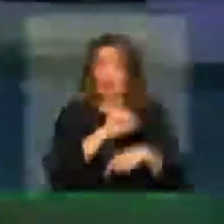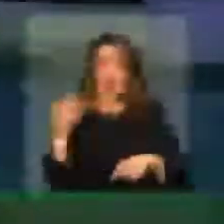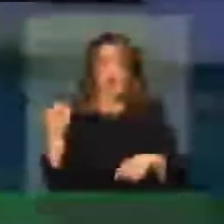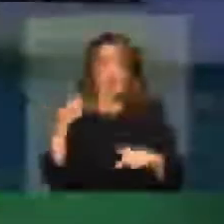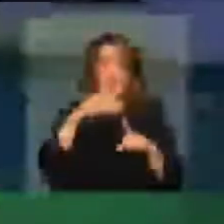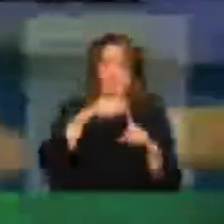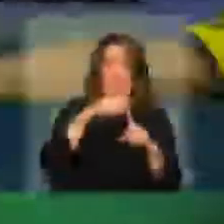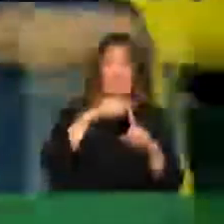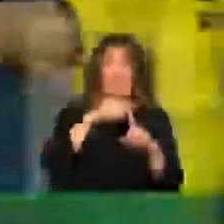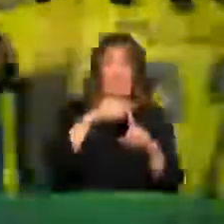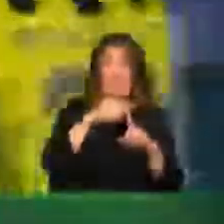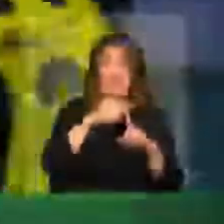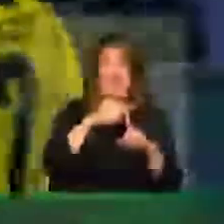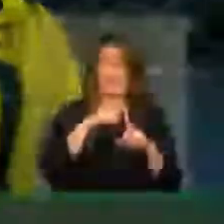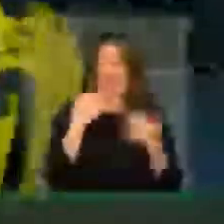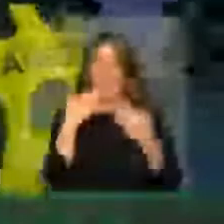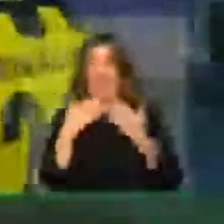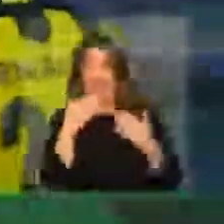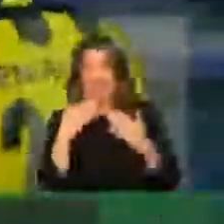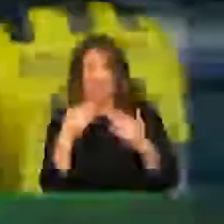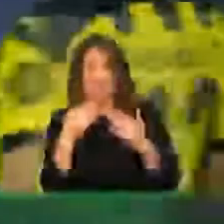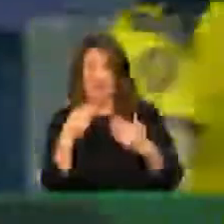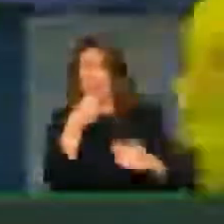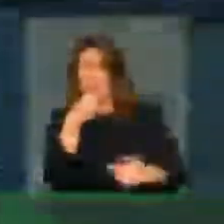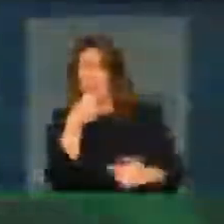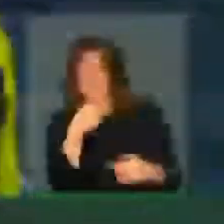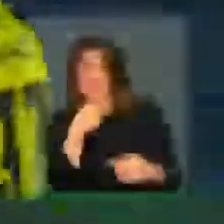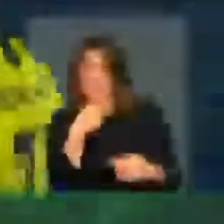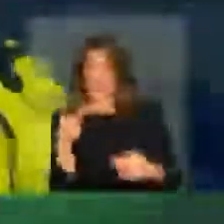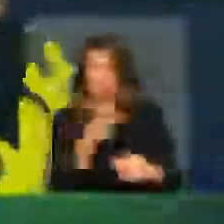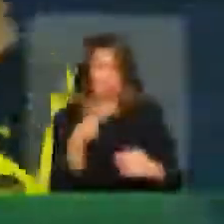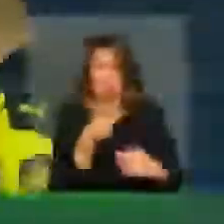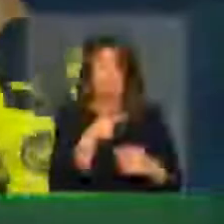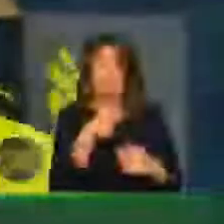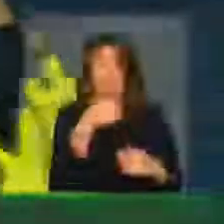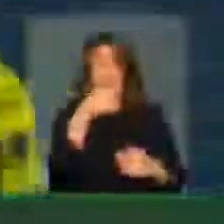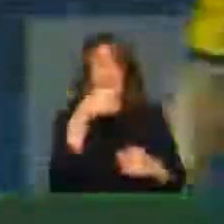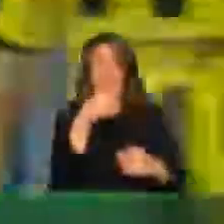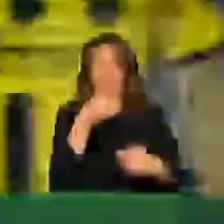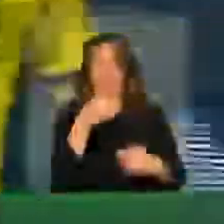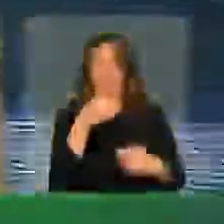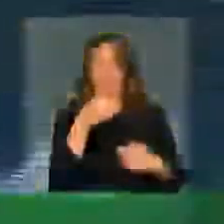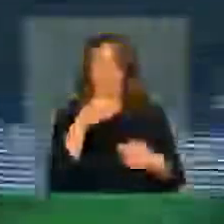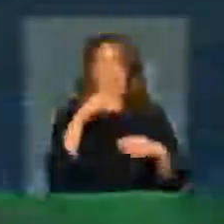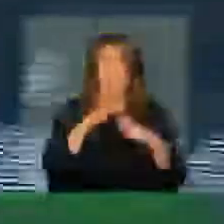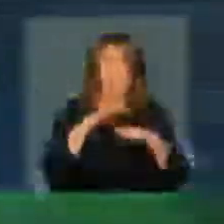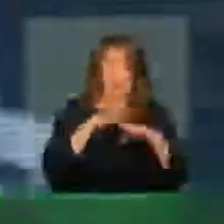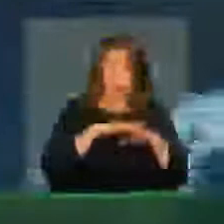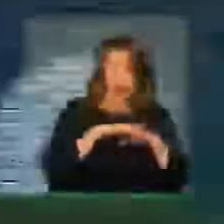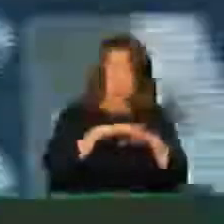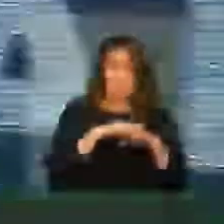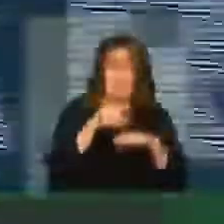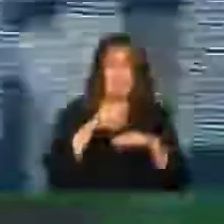City Torque. Diálogo entre línea y el árbitro. En línea le dice clarito Matonte, si la toca Cócaro, Pisichilo